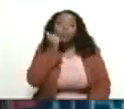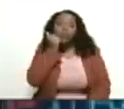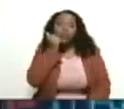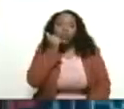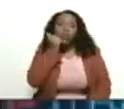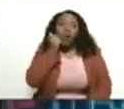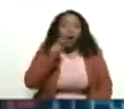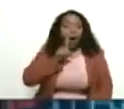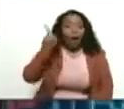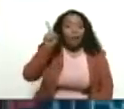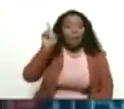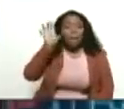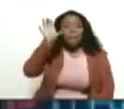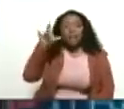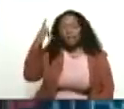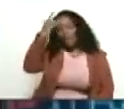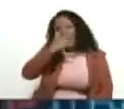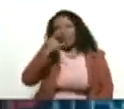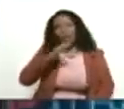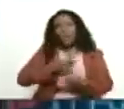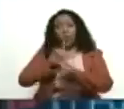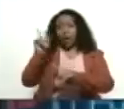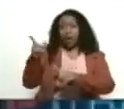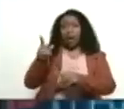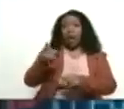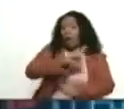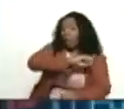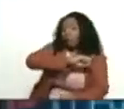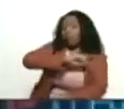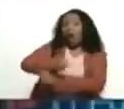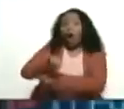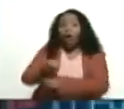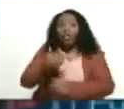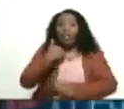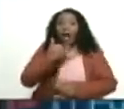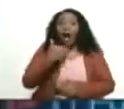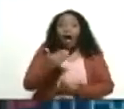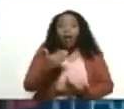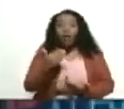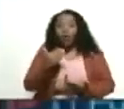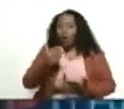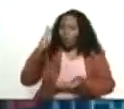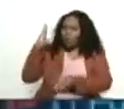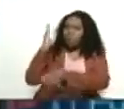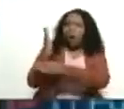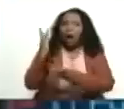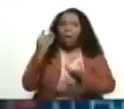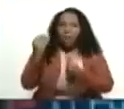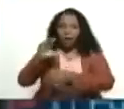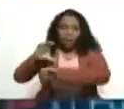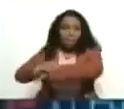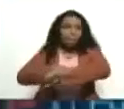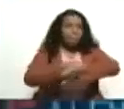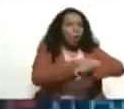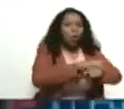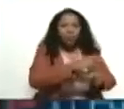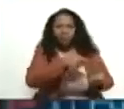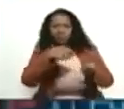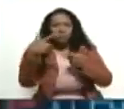ni siquiera la figura de una orden de detención o de algún código de Interpol que